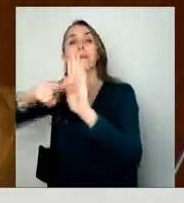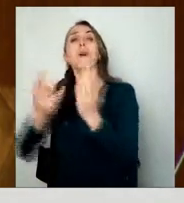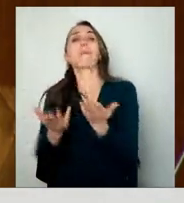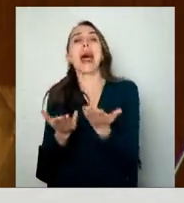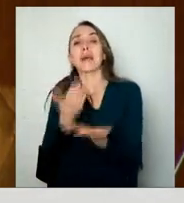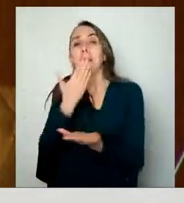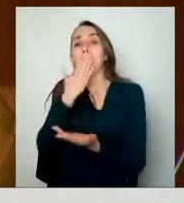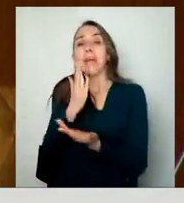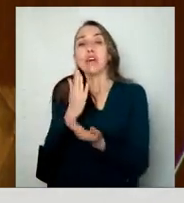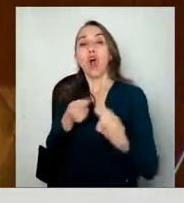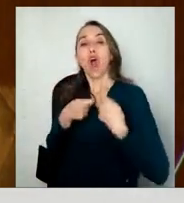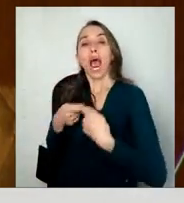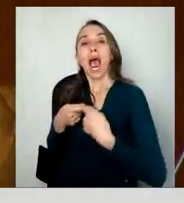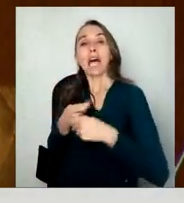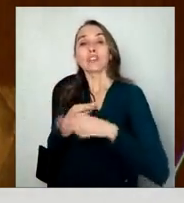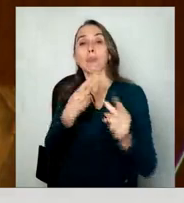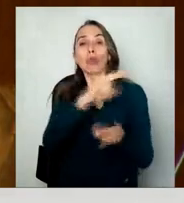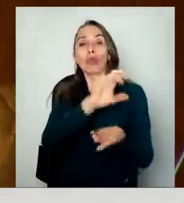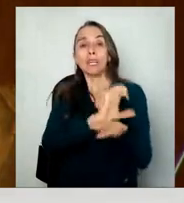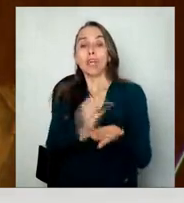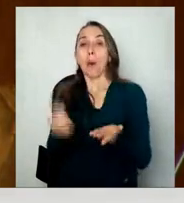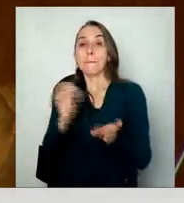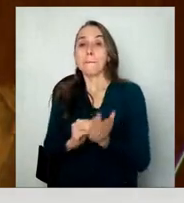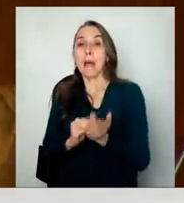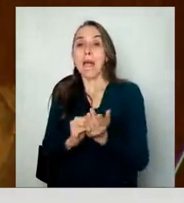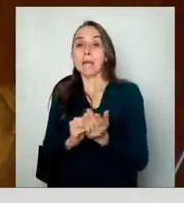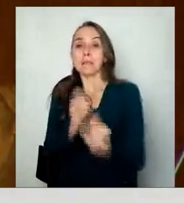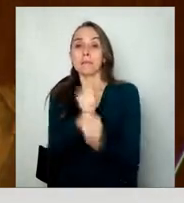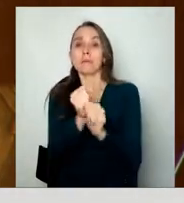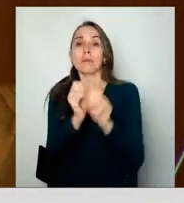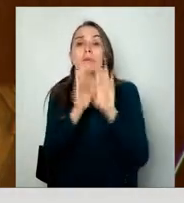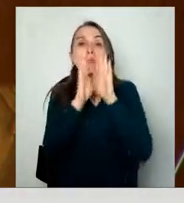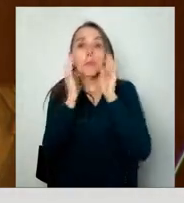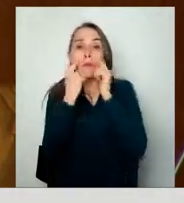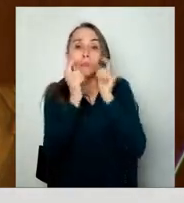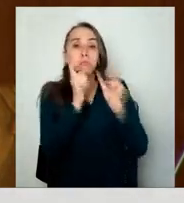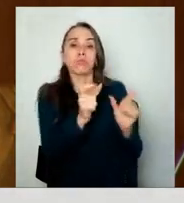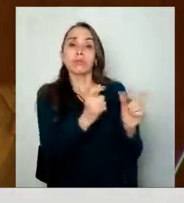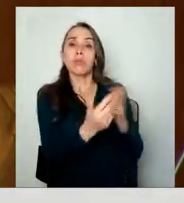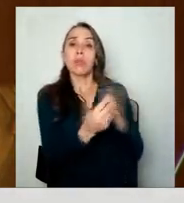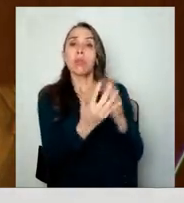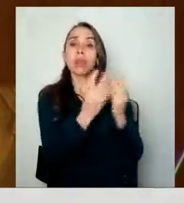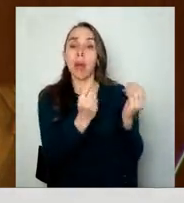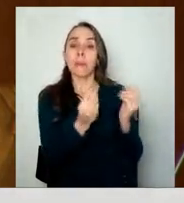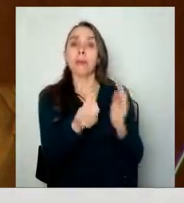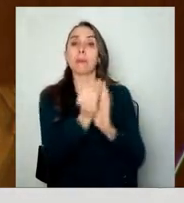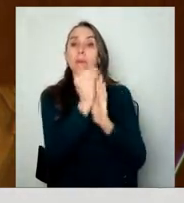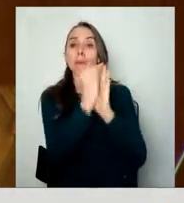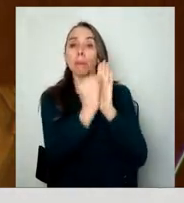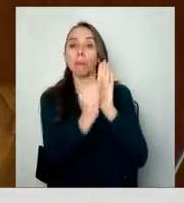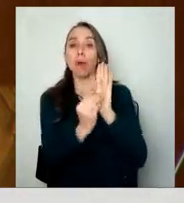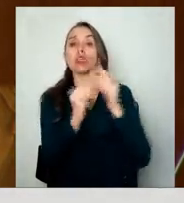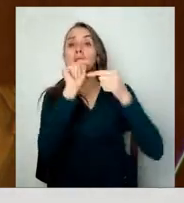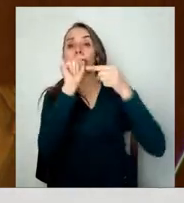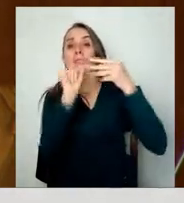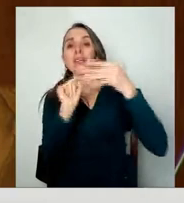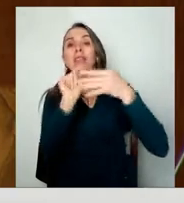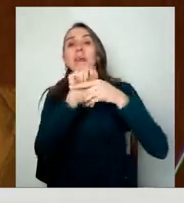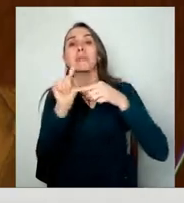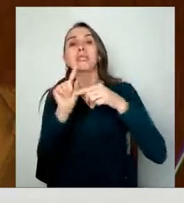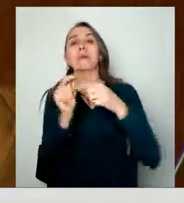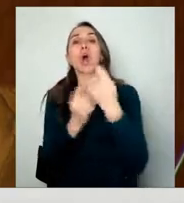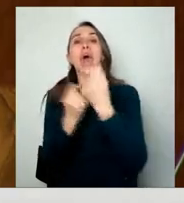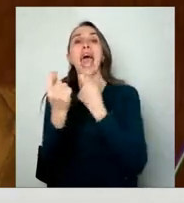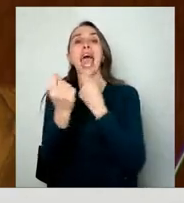público aumentar los estándares de probidad y transparencia e introducir principios de economía circular en las compras del